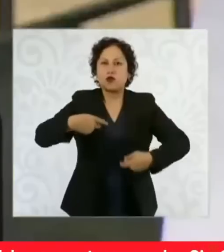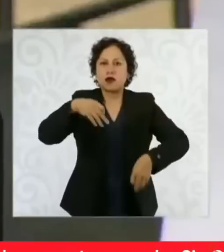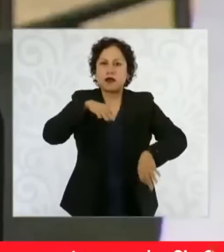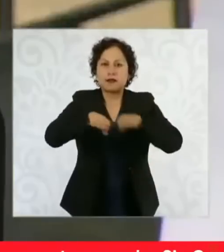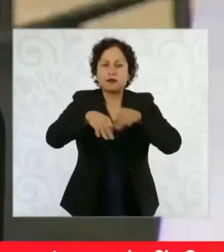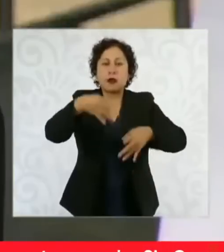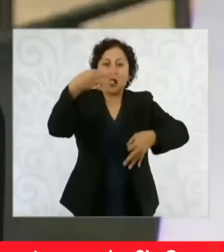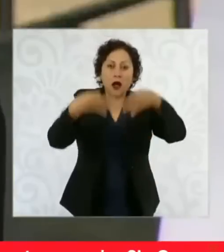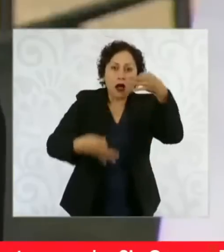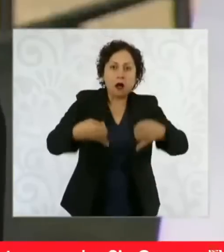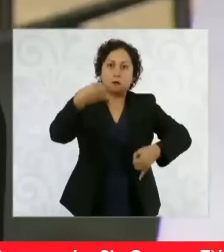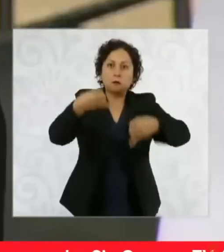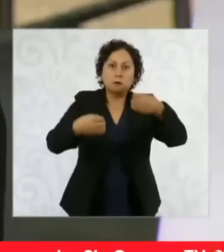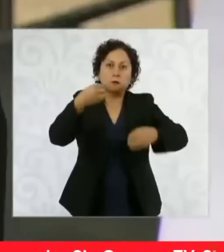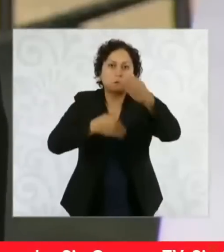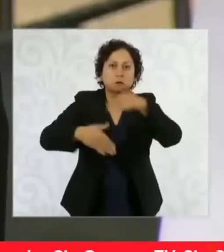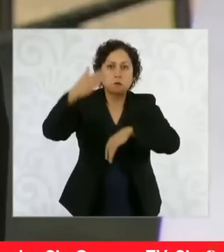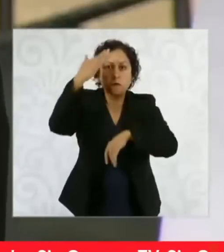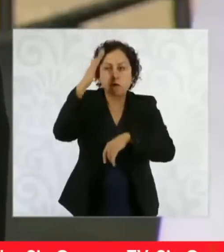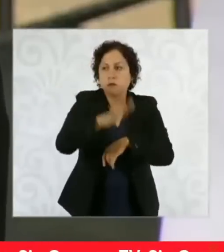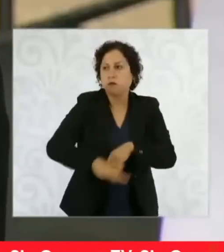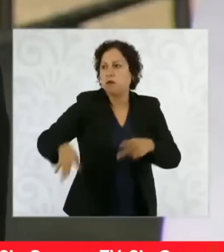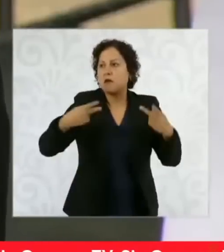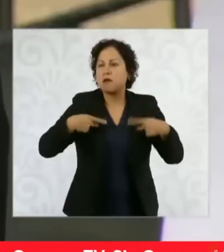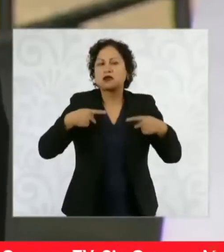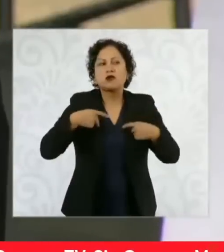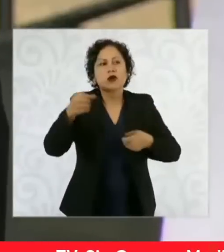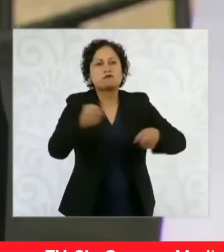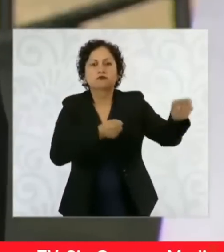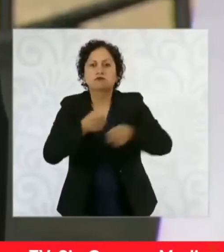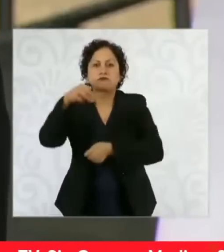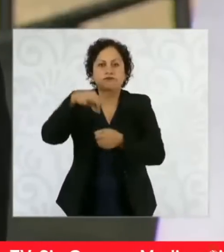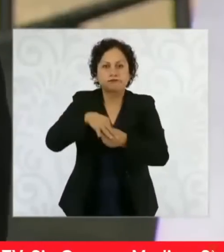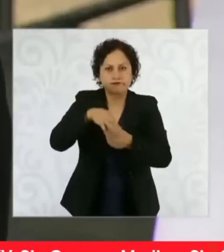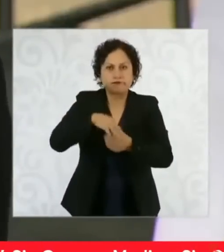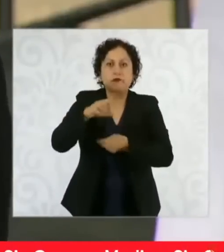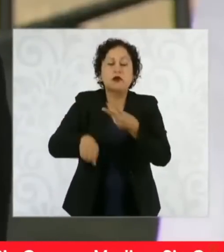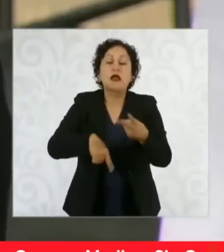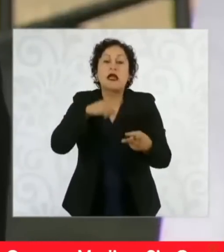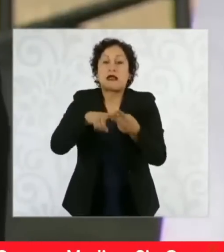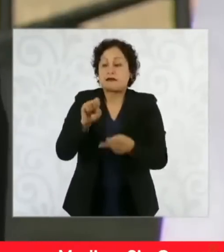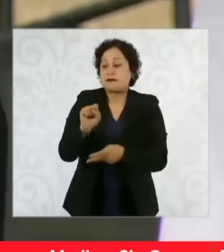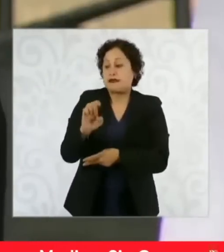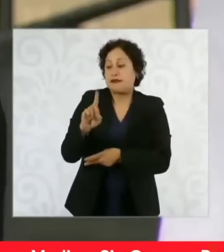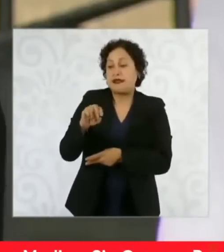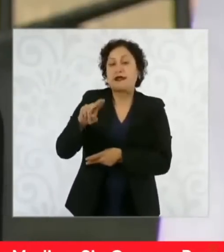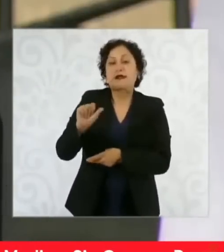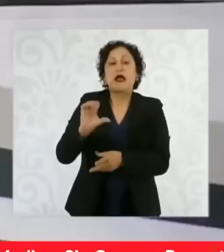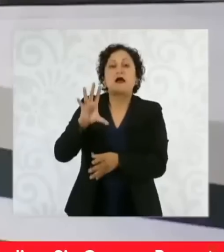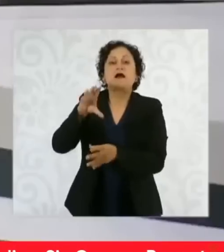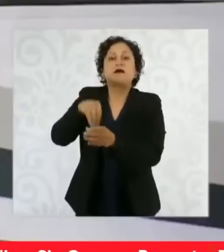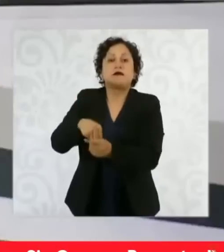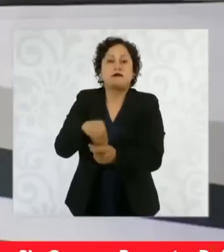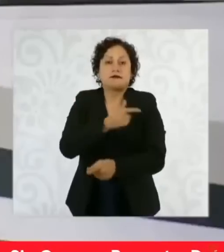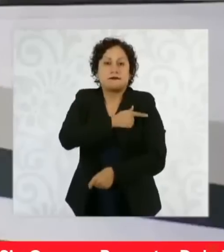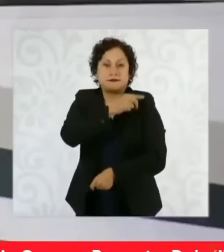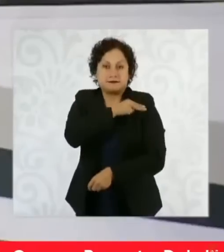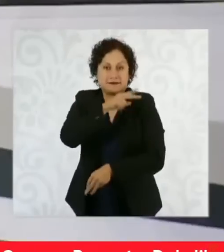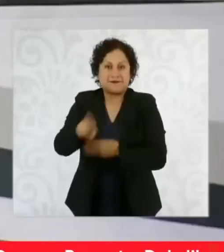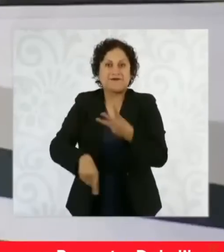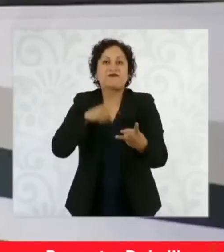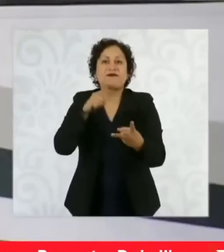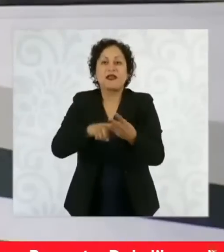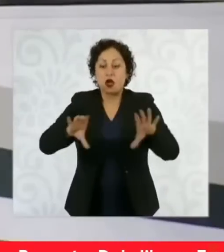Nación. Se integró la Guardia Nacional a la Secretaría de la Defensa. Se aprobaron los derechos plenos de los